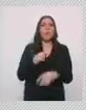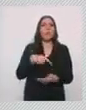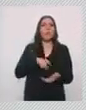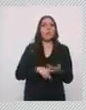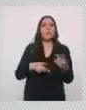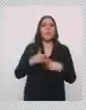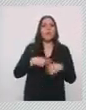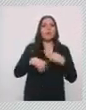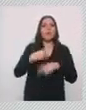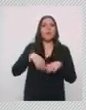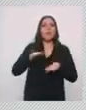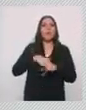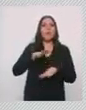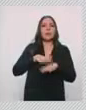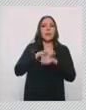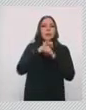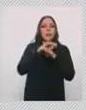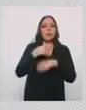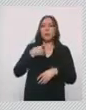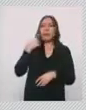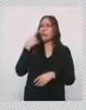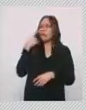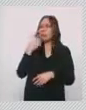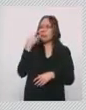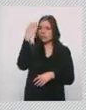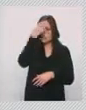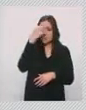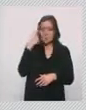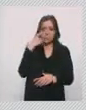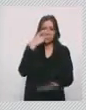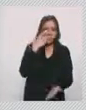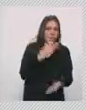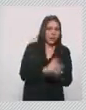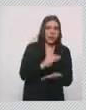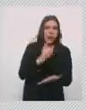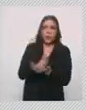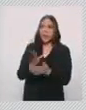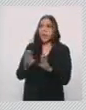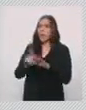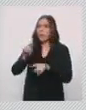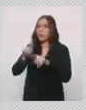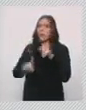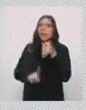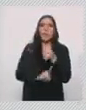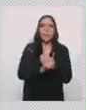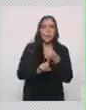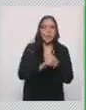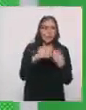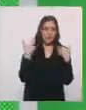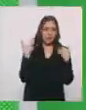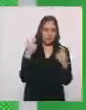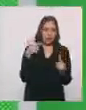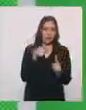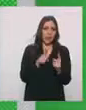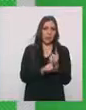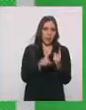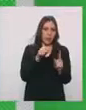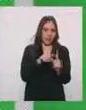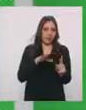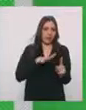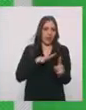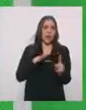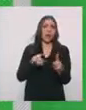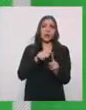para que pueda identificar qué otra manera puedo establecer para entender un problema, entenderme en el problema, entender cómo me puedo apoyar